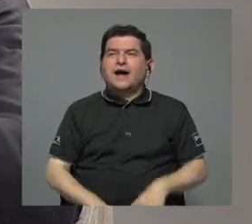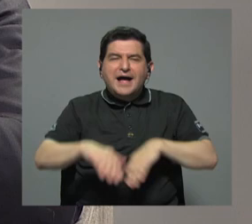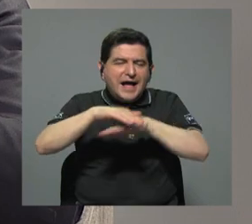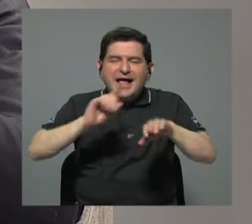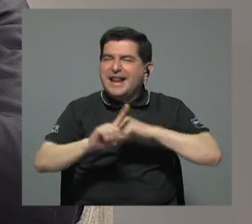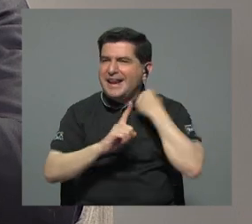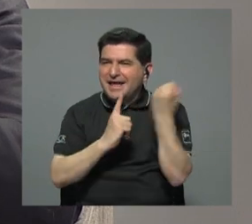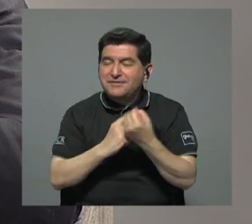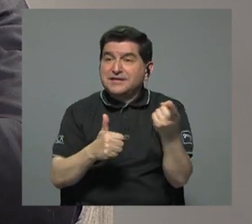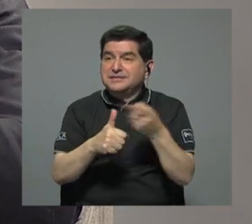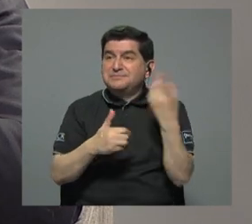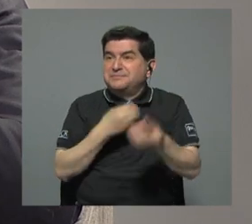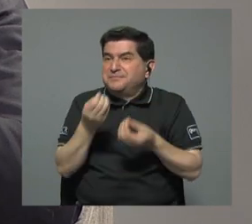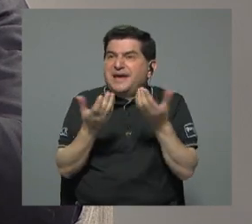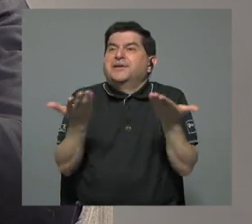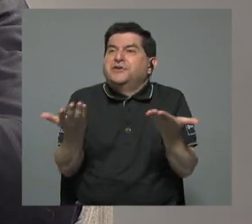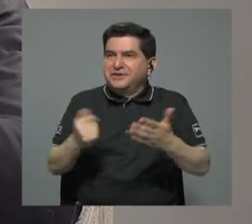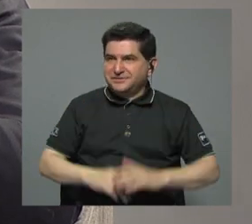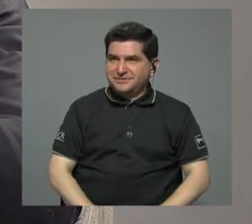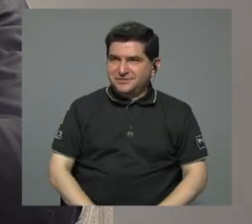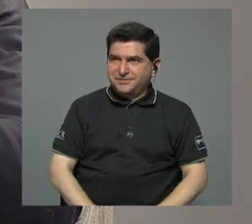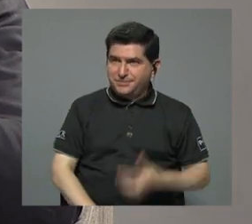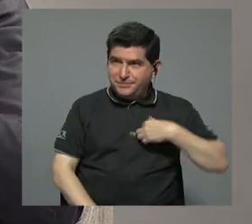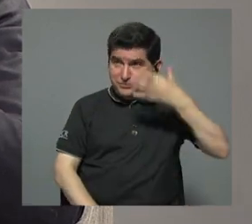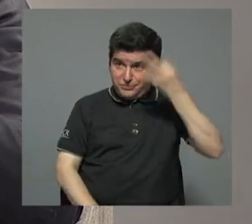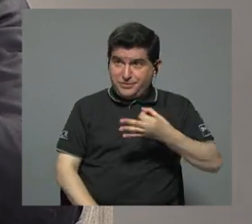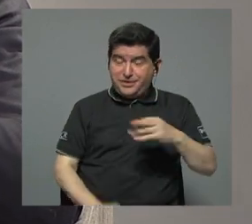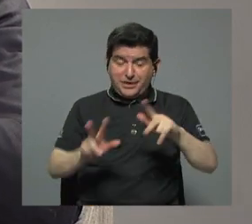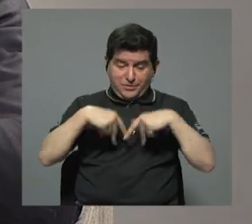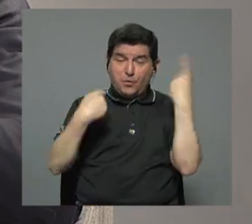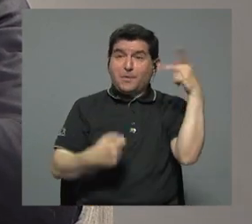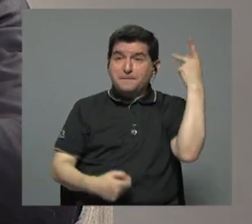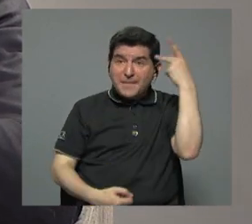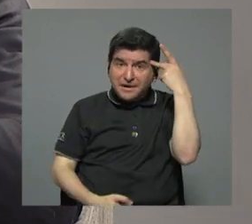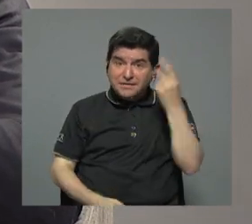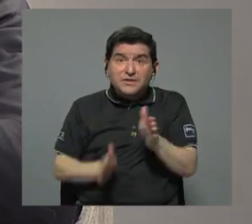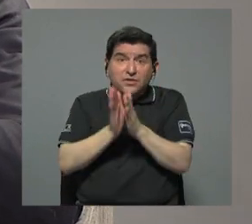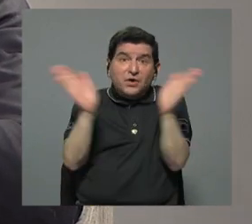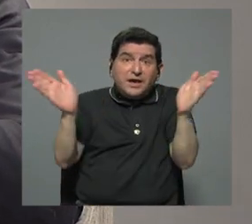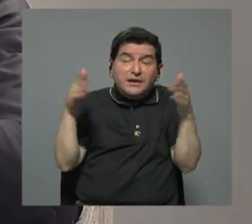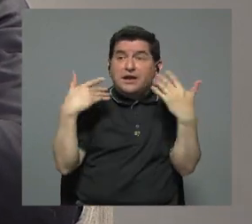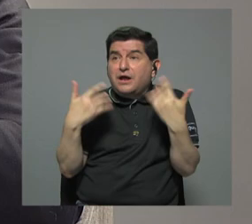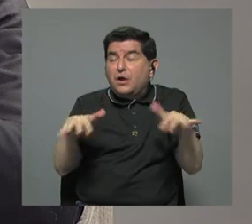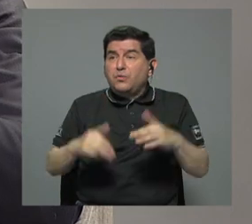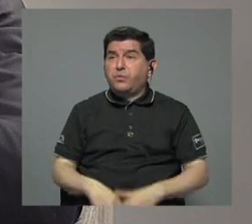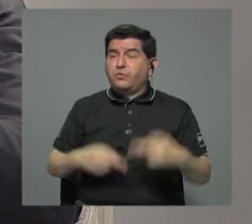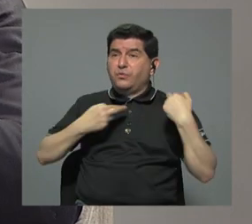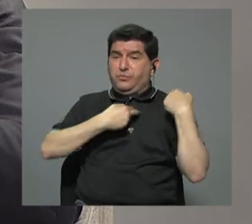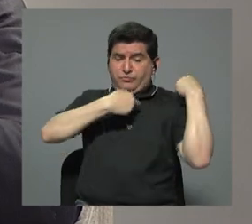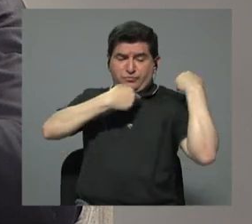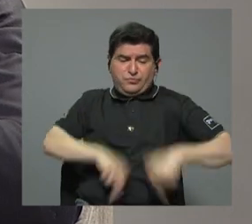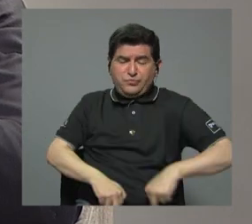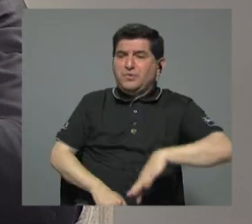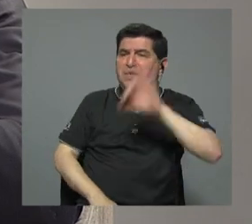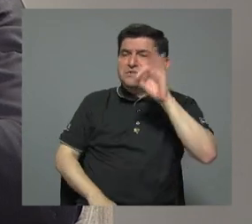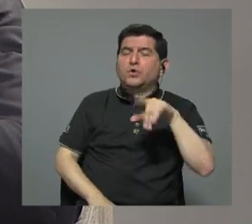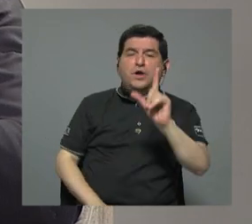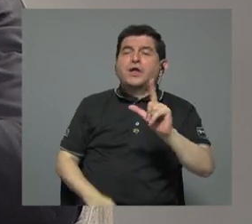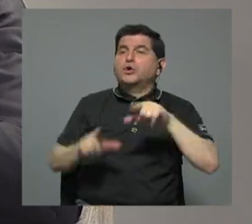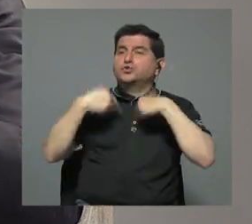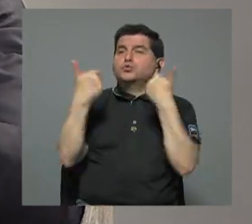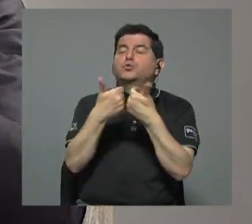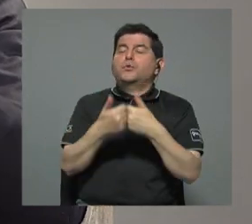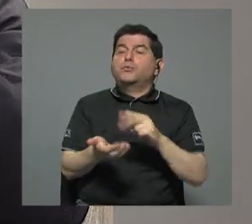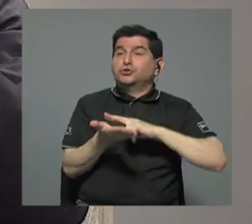primero lo que hay que hacer es me parece que los partidos políticos han sido en general tremendamente irresponsables en la escogencia sus cuadros uno lo ve